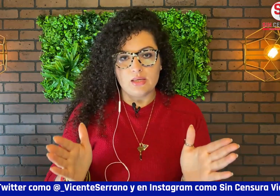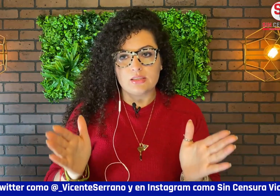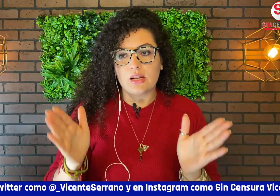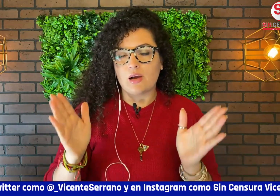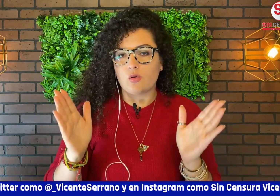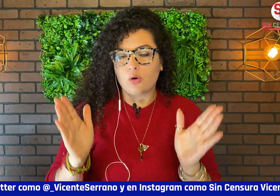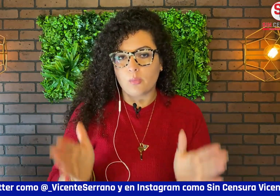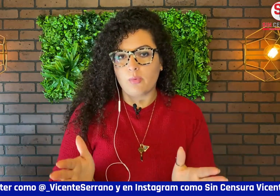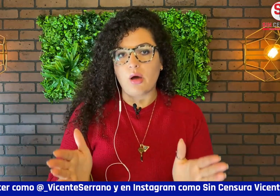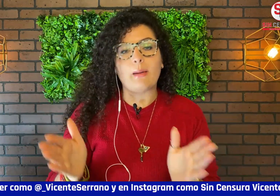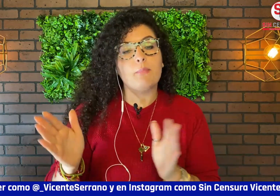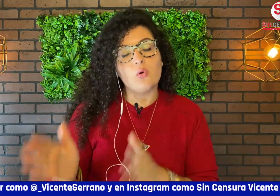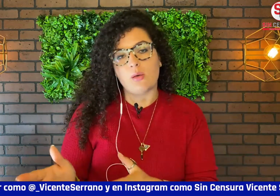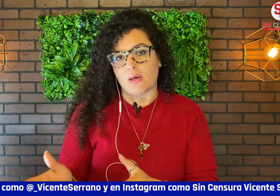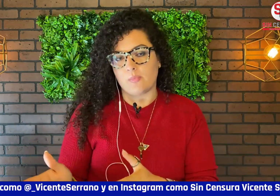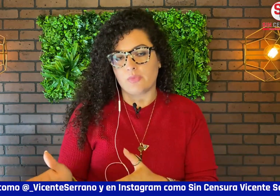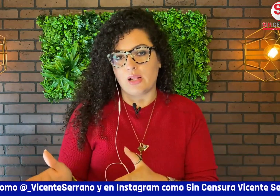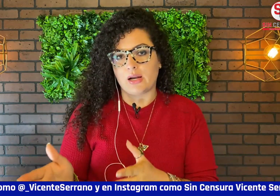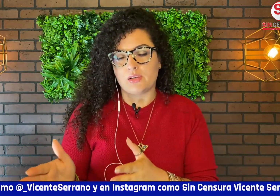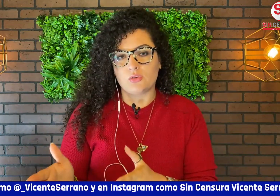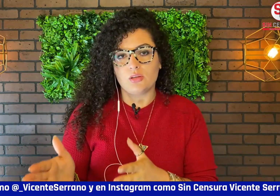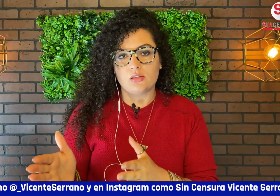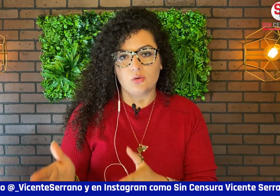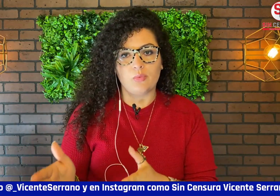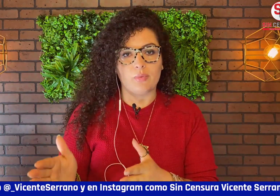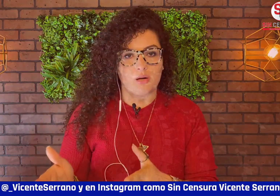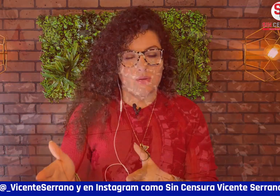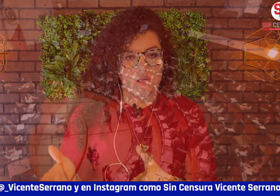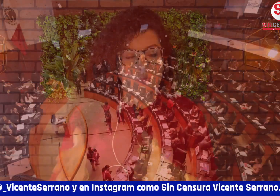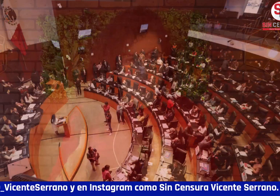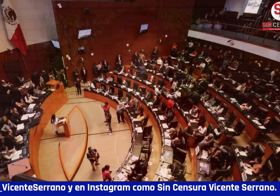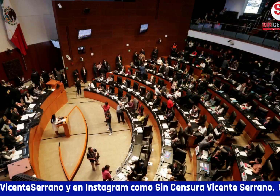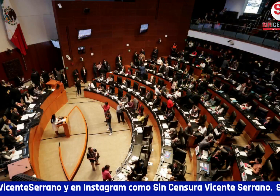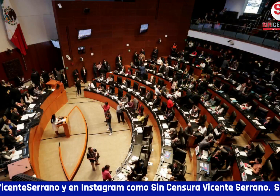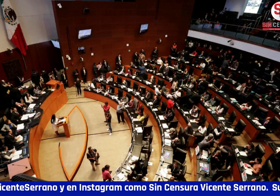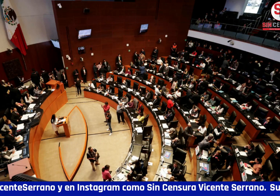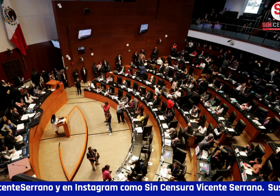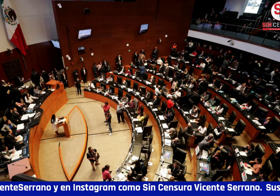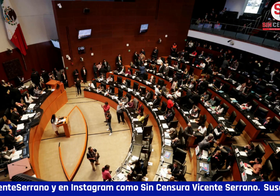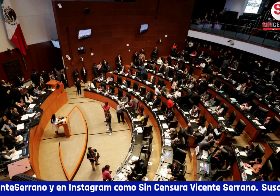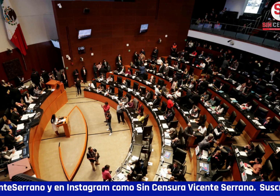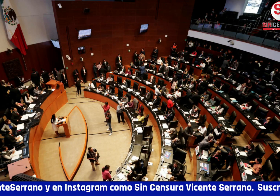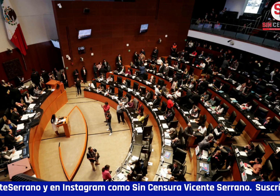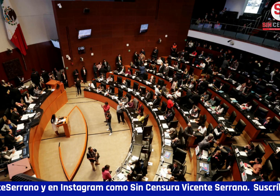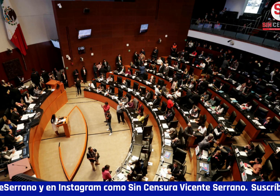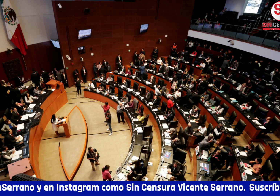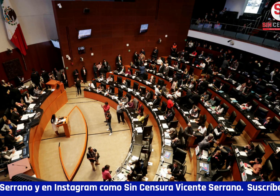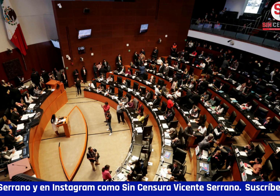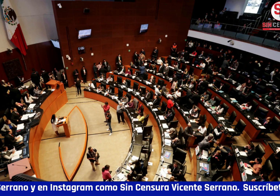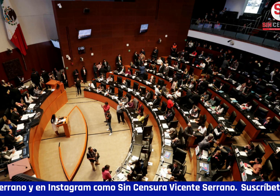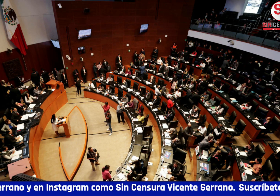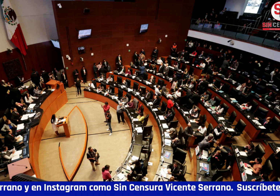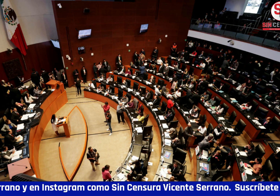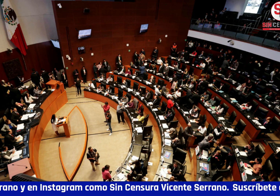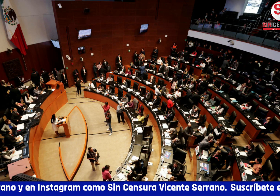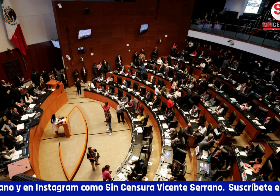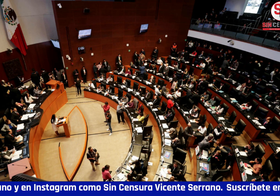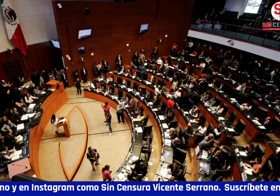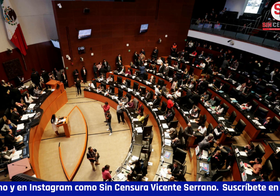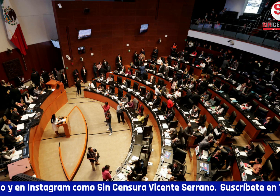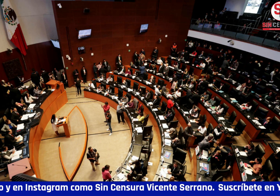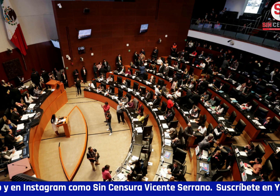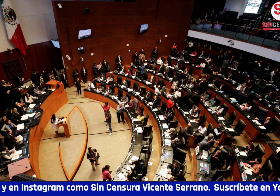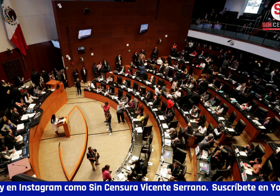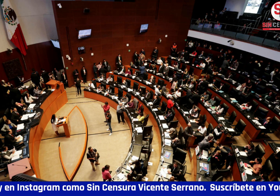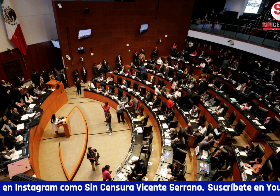sopas. Si la Jucopo aprueba la creación de este grupo parlamentario, porque está en las manos de la Junta de Coordinación Política, o sea, de Ricardo Monreal,